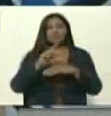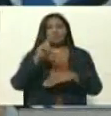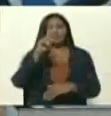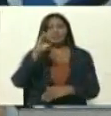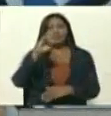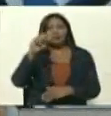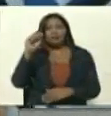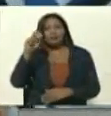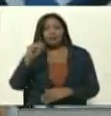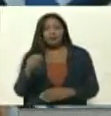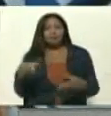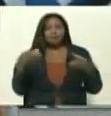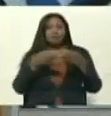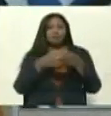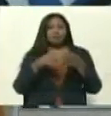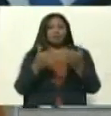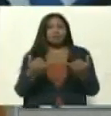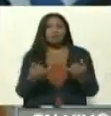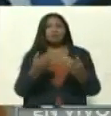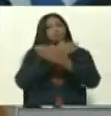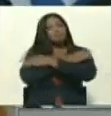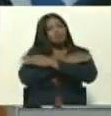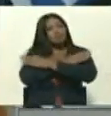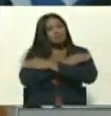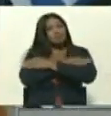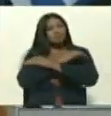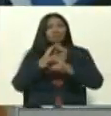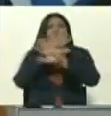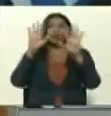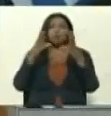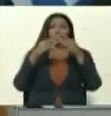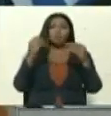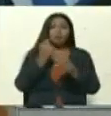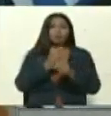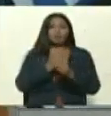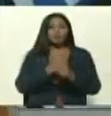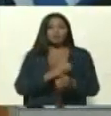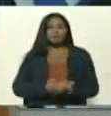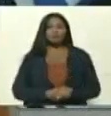su equipo, a quien también felicito obviamente por todo su trabajo.